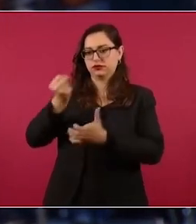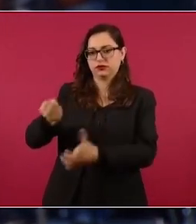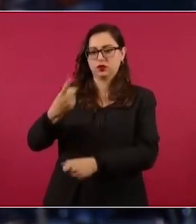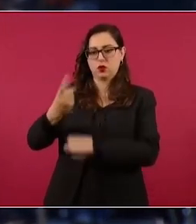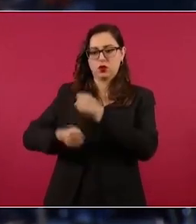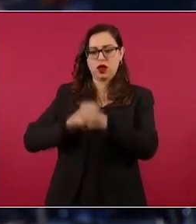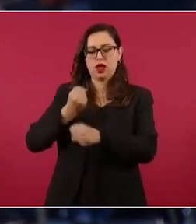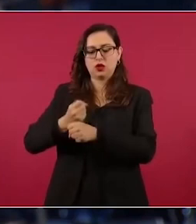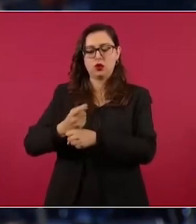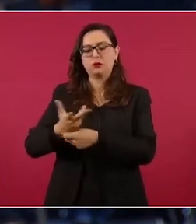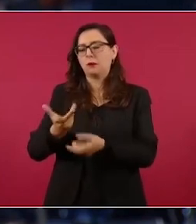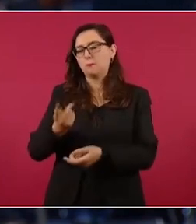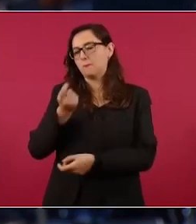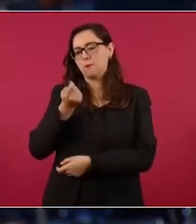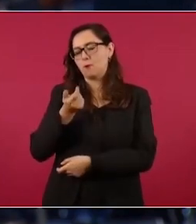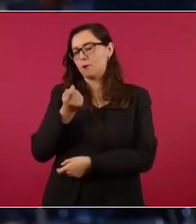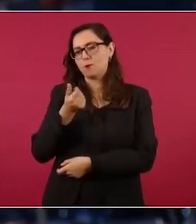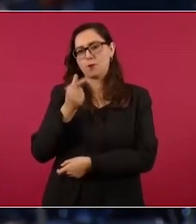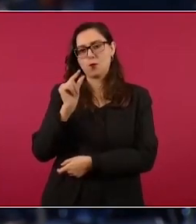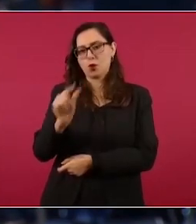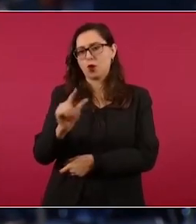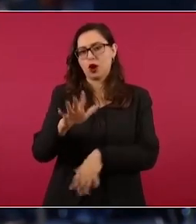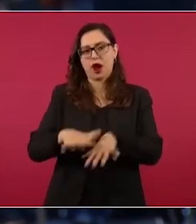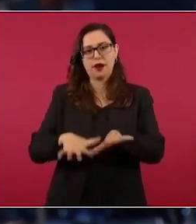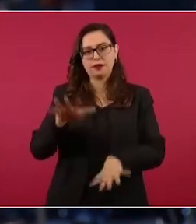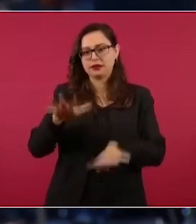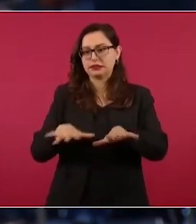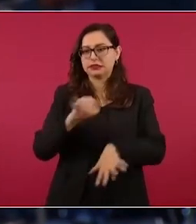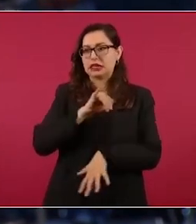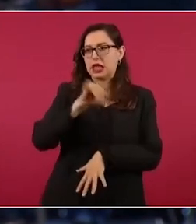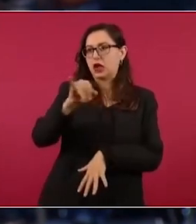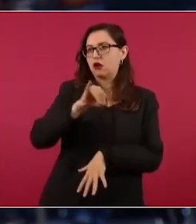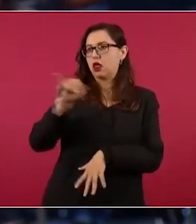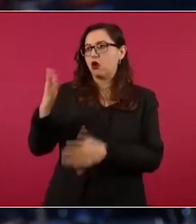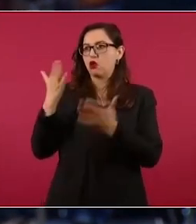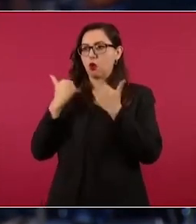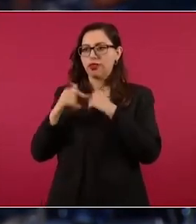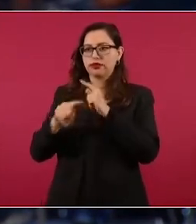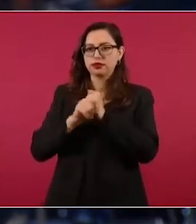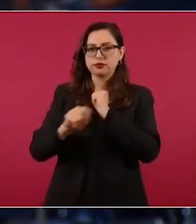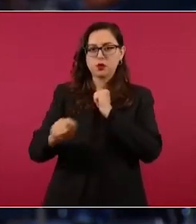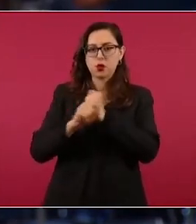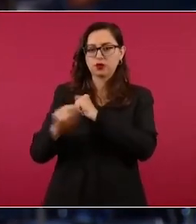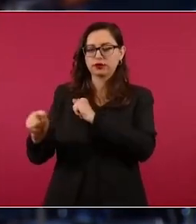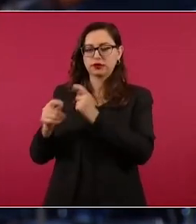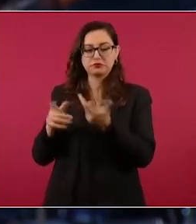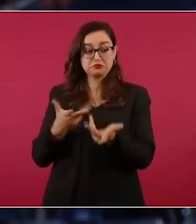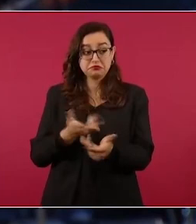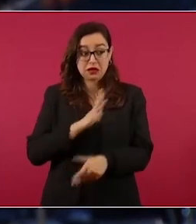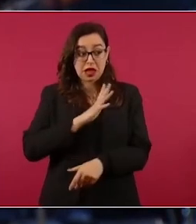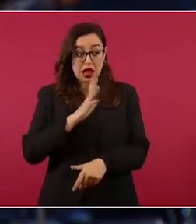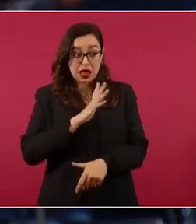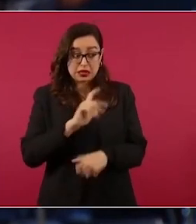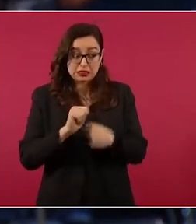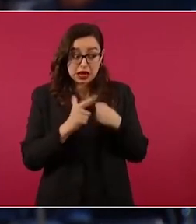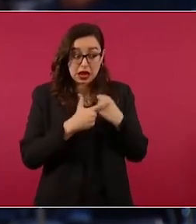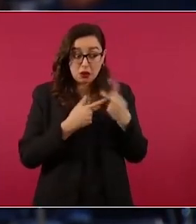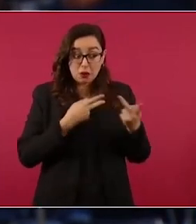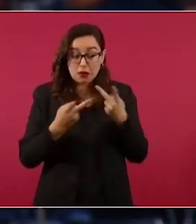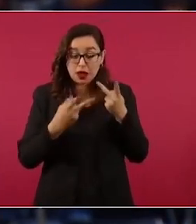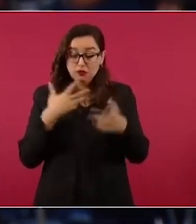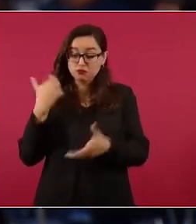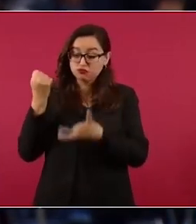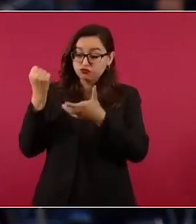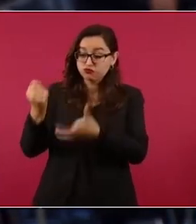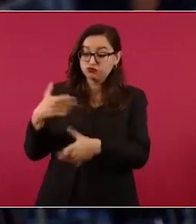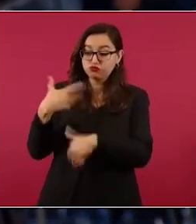sus vías de comunicación, que son muy lejanas, muy distantes. Entonces, preguntarle al subsecretario si hay planes de inversión